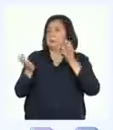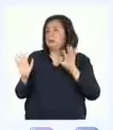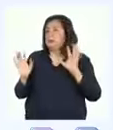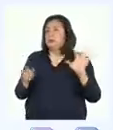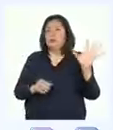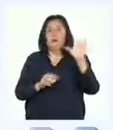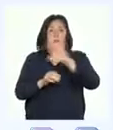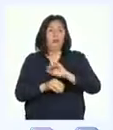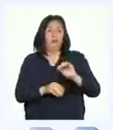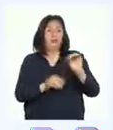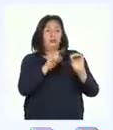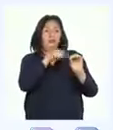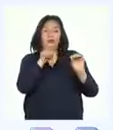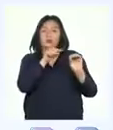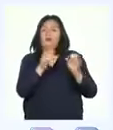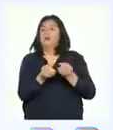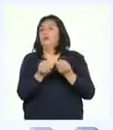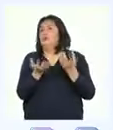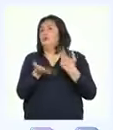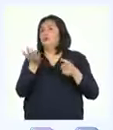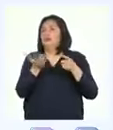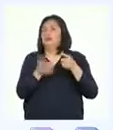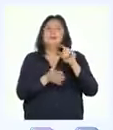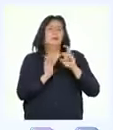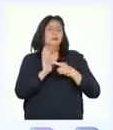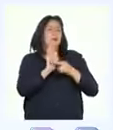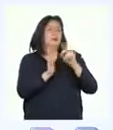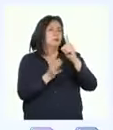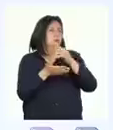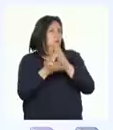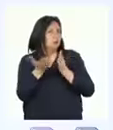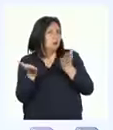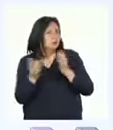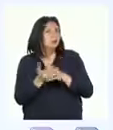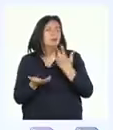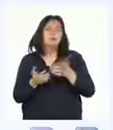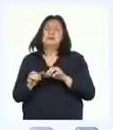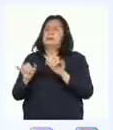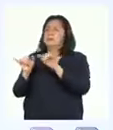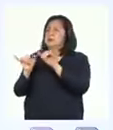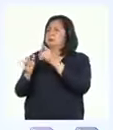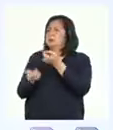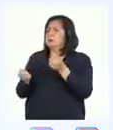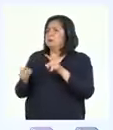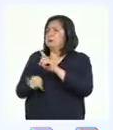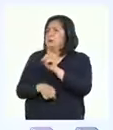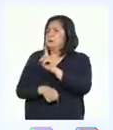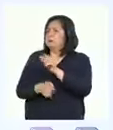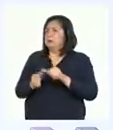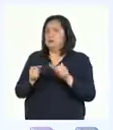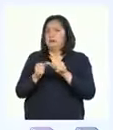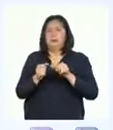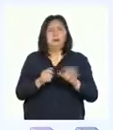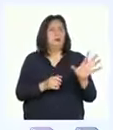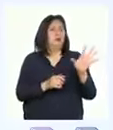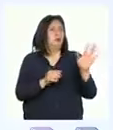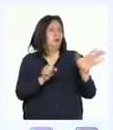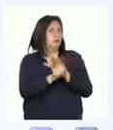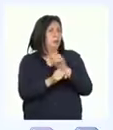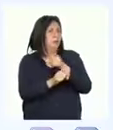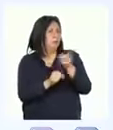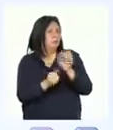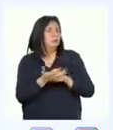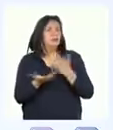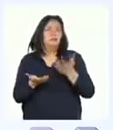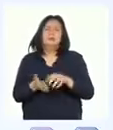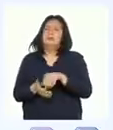de un todo representa una cantidad. También nos ayudan a expresar medidas cuando estas no son un número entero de unidades,